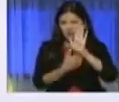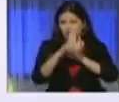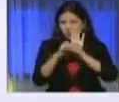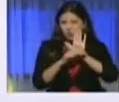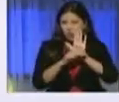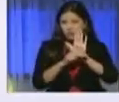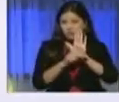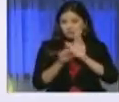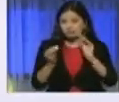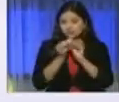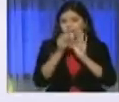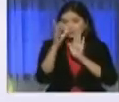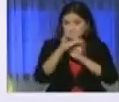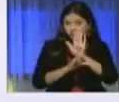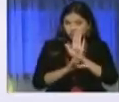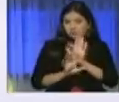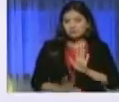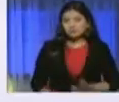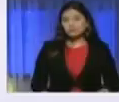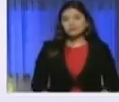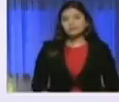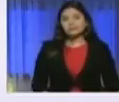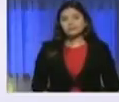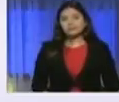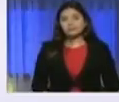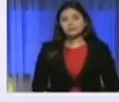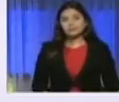Al costo real.